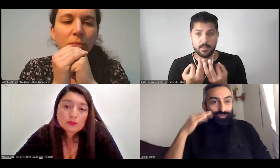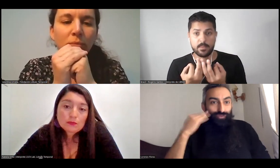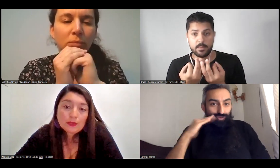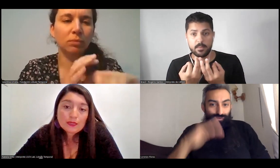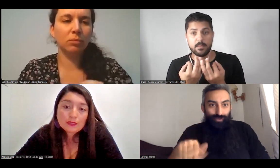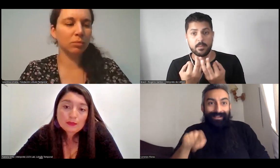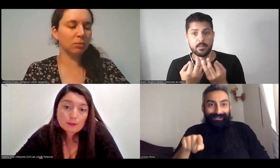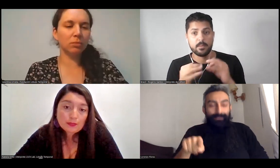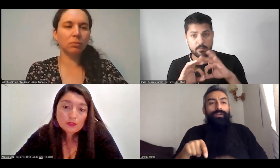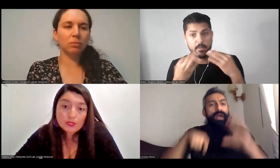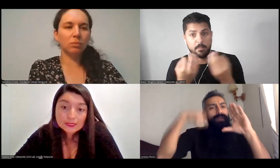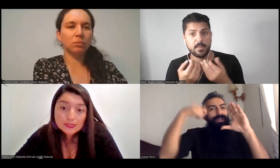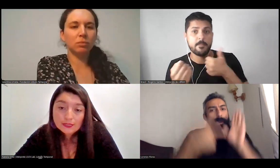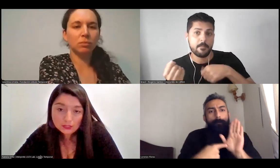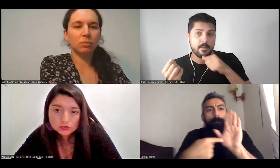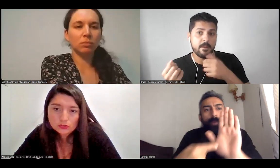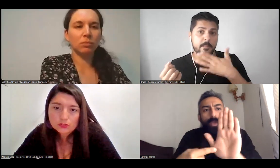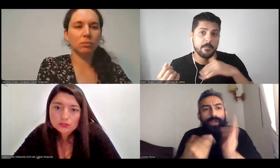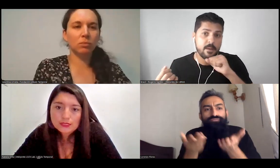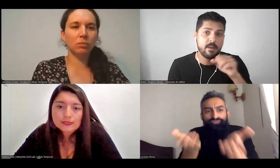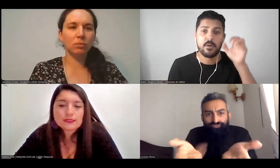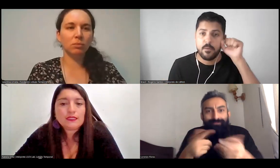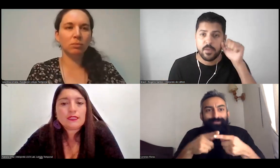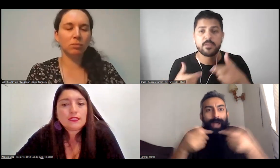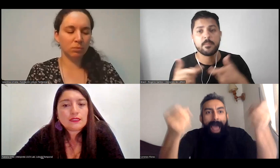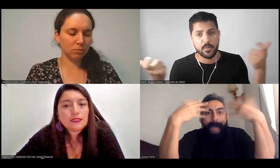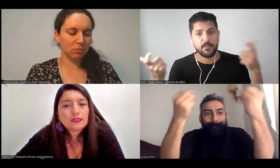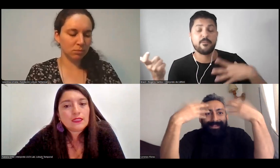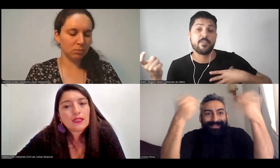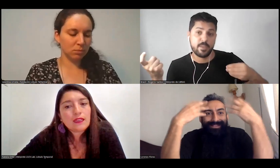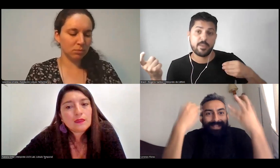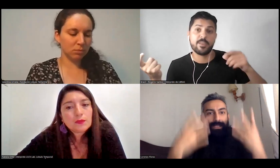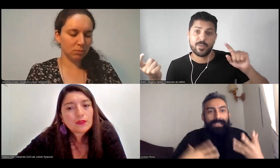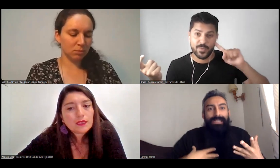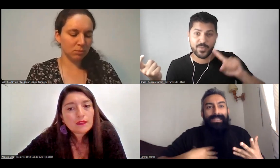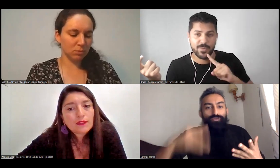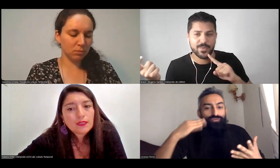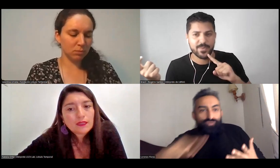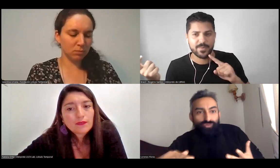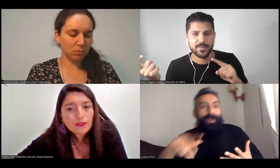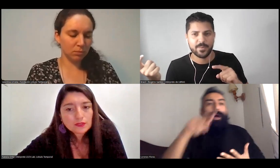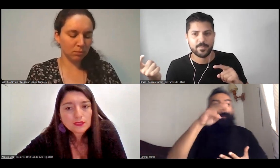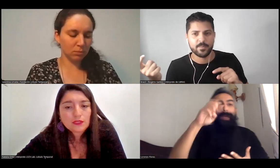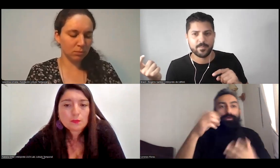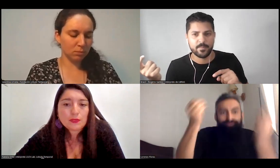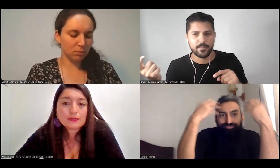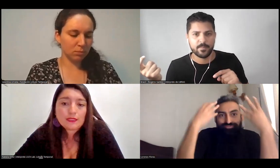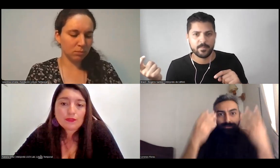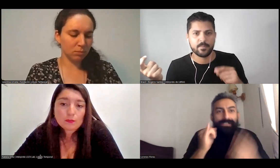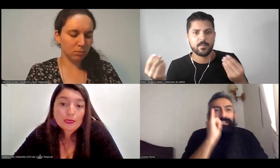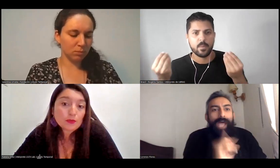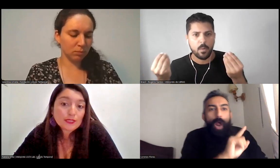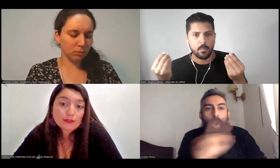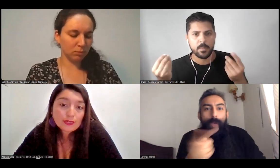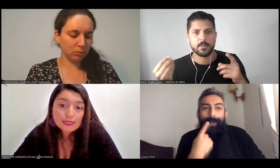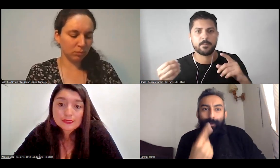que son mamás y papás oyentes de hijos sordos, si tienen la disponibilidad de ver el video, si ellos pueden acceder al